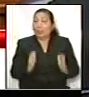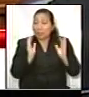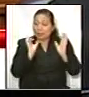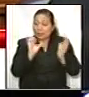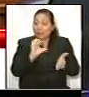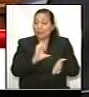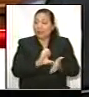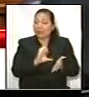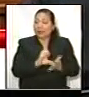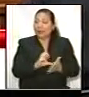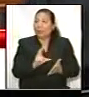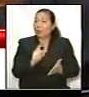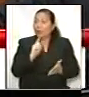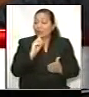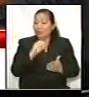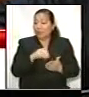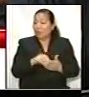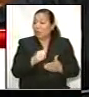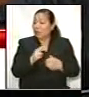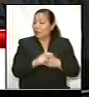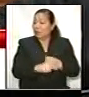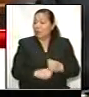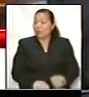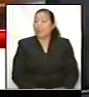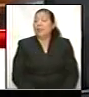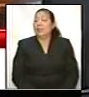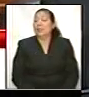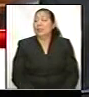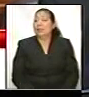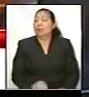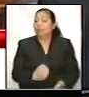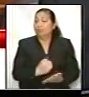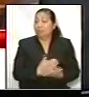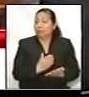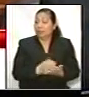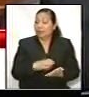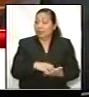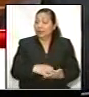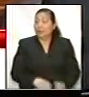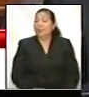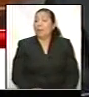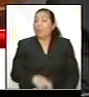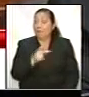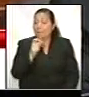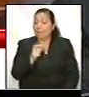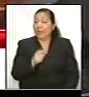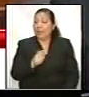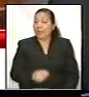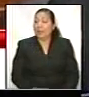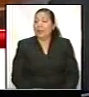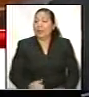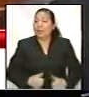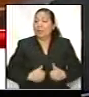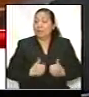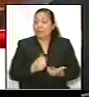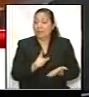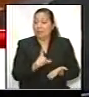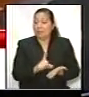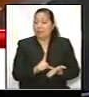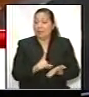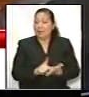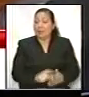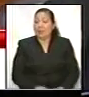centralismo no se daba en otros países. Un tercio de la población peruana vive en Lima, en